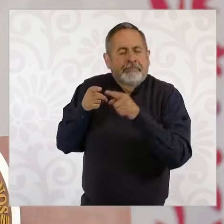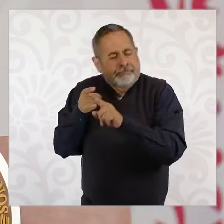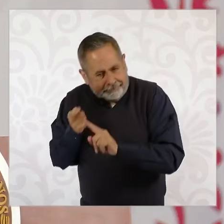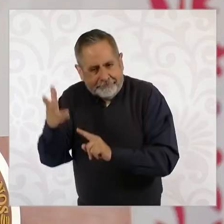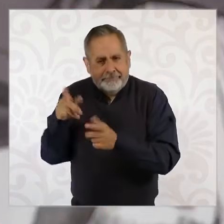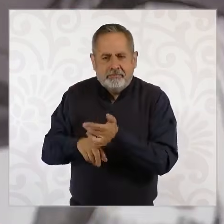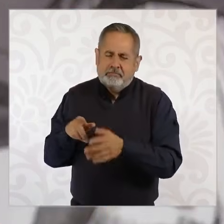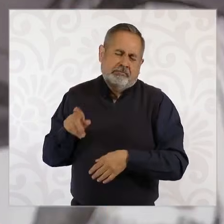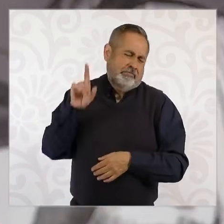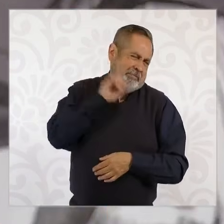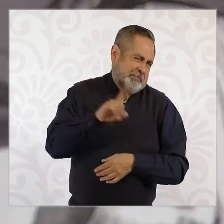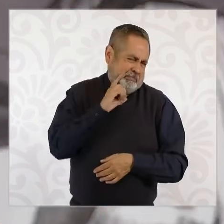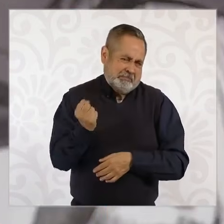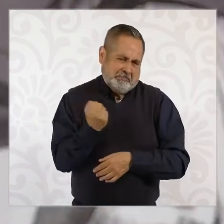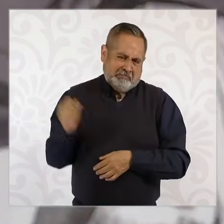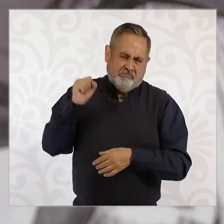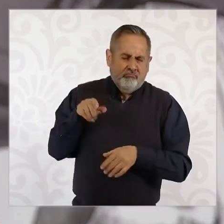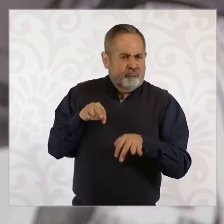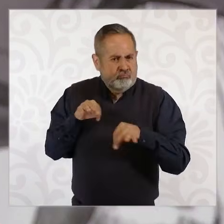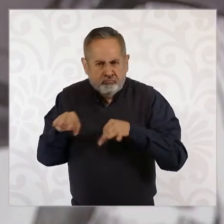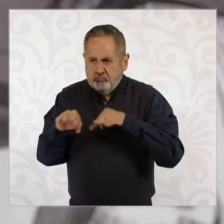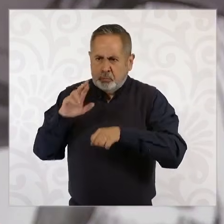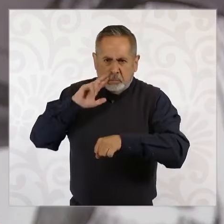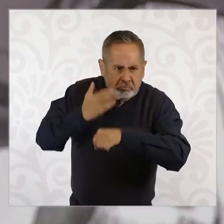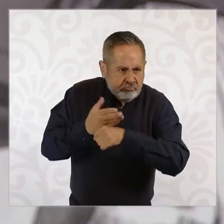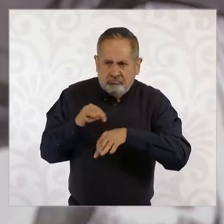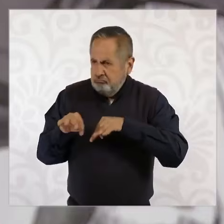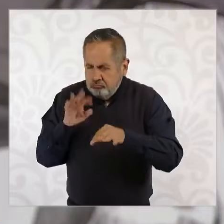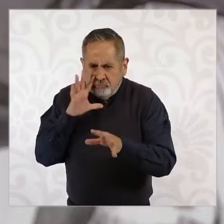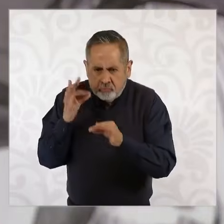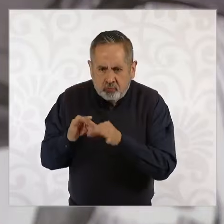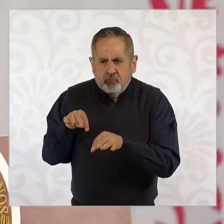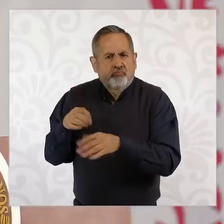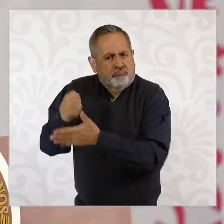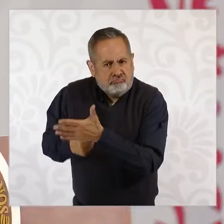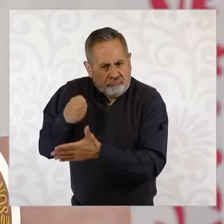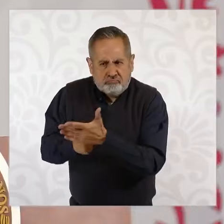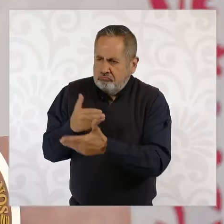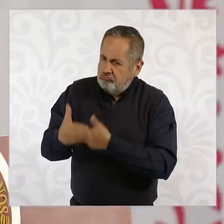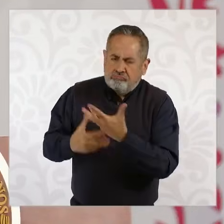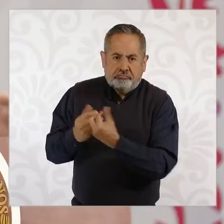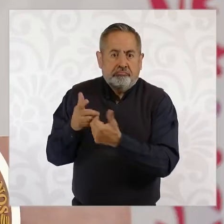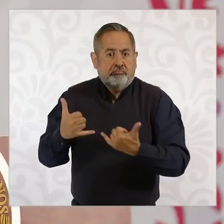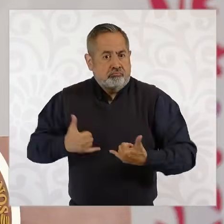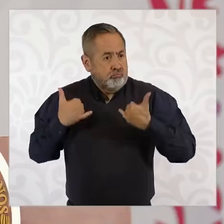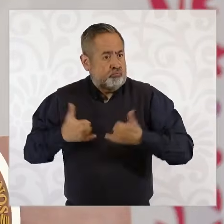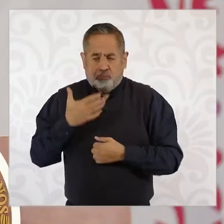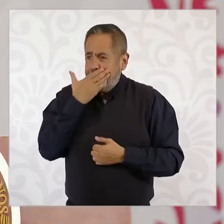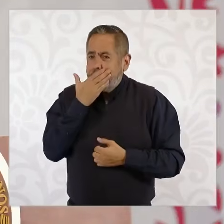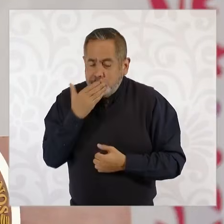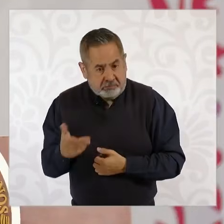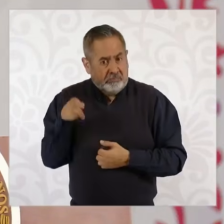es una mujer extraordinaria, la verdad, es muy trabajadora, viene del movimiento, es una joven que hizo en su